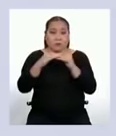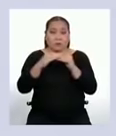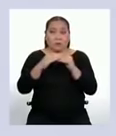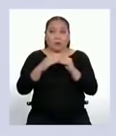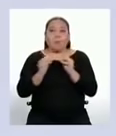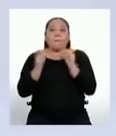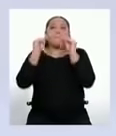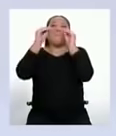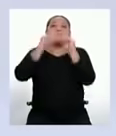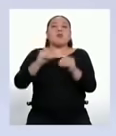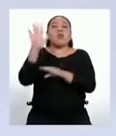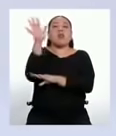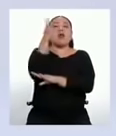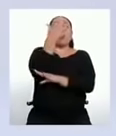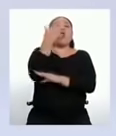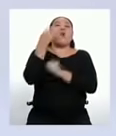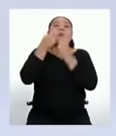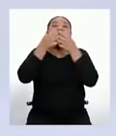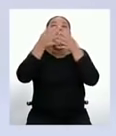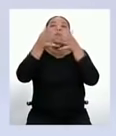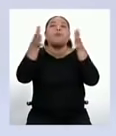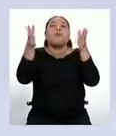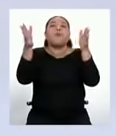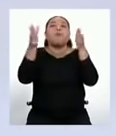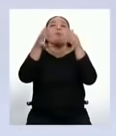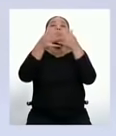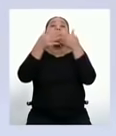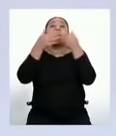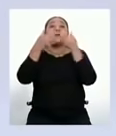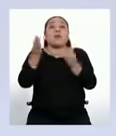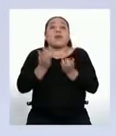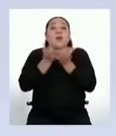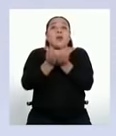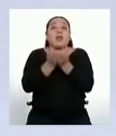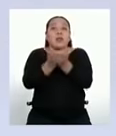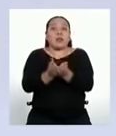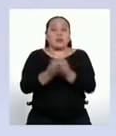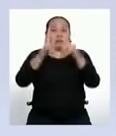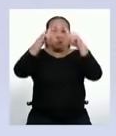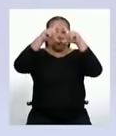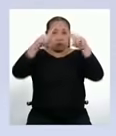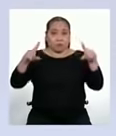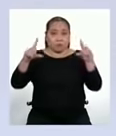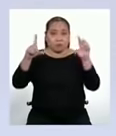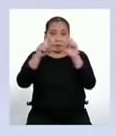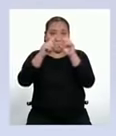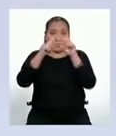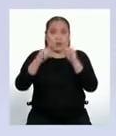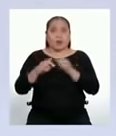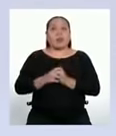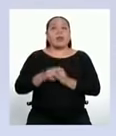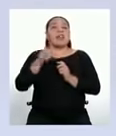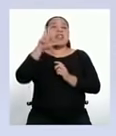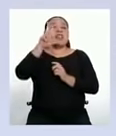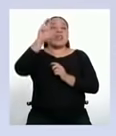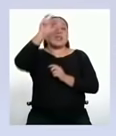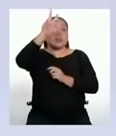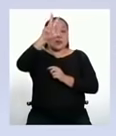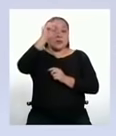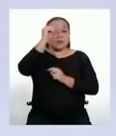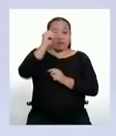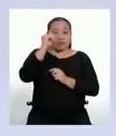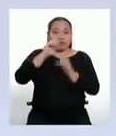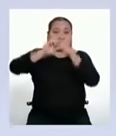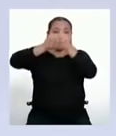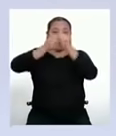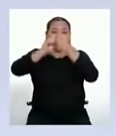sus embarcaciones. Es decir, utilizaban unas cuerdas en el que formaban un triángulo rectángulo con medidas de 3 nudos, de 4